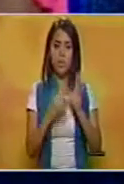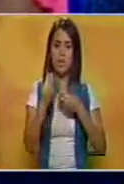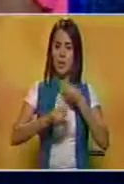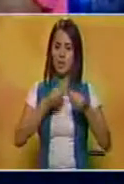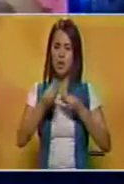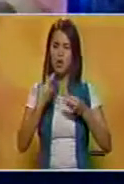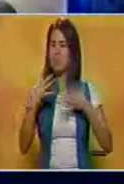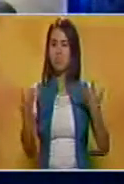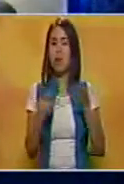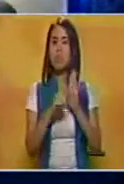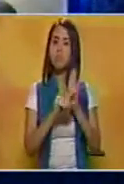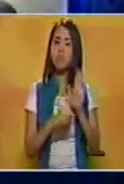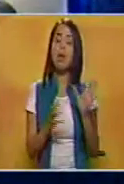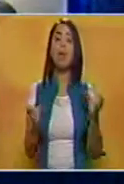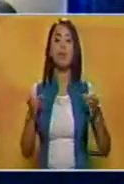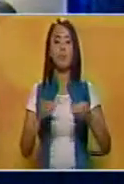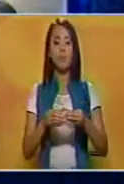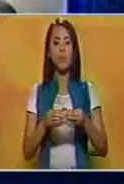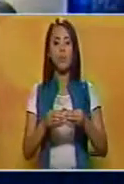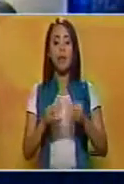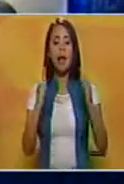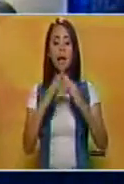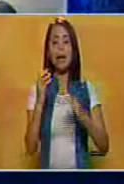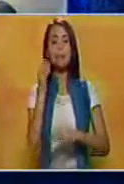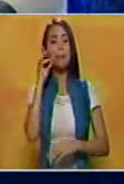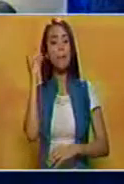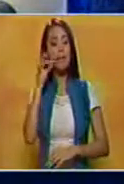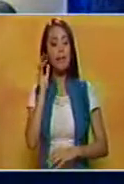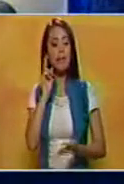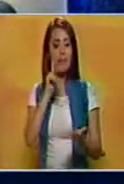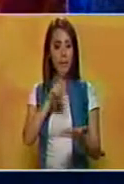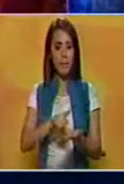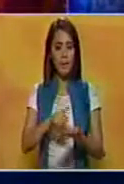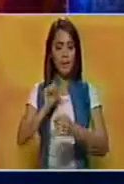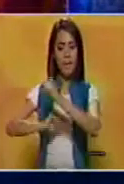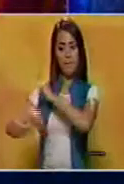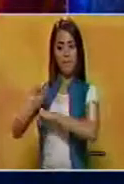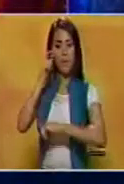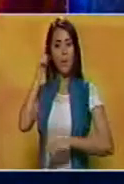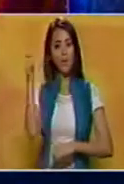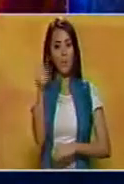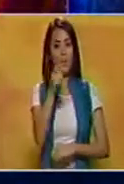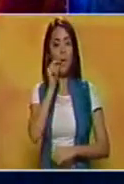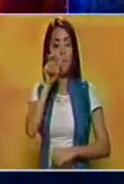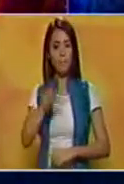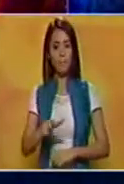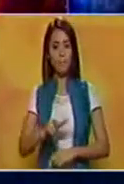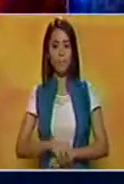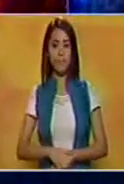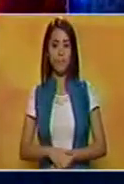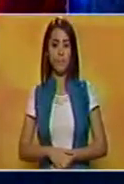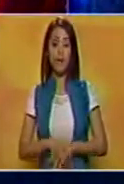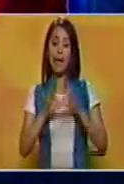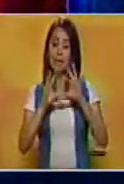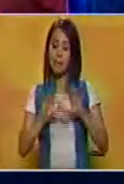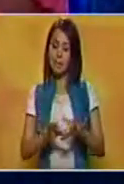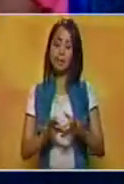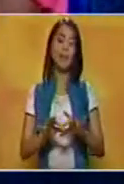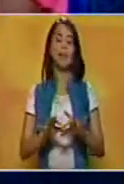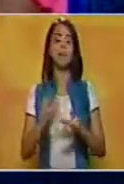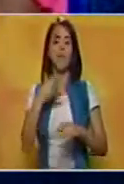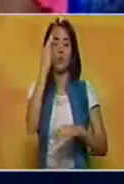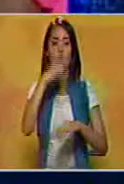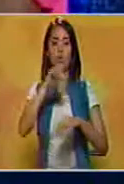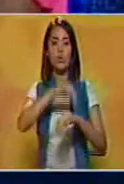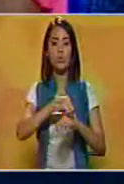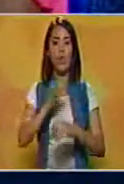la reunión se llevó a cabo en la casa amarilla y contó con la presencia del defensor del pueblo alfredo ruiz el secretario ejecutivo del consejo nacional